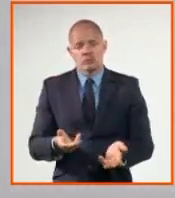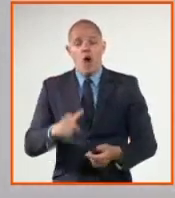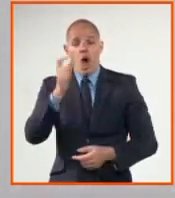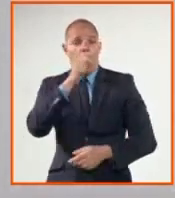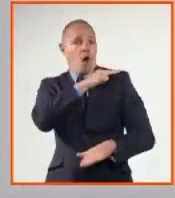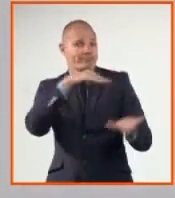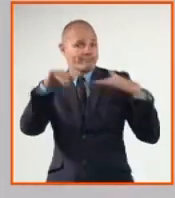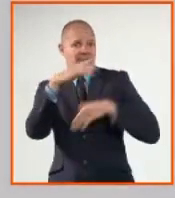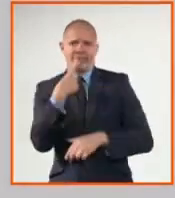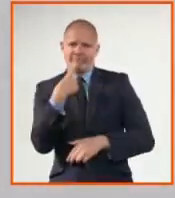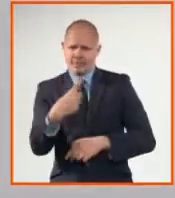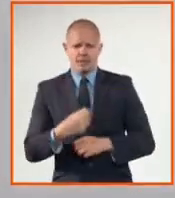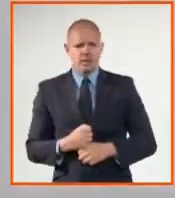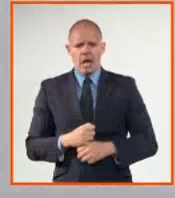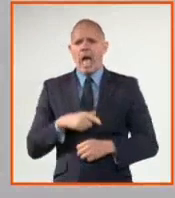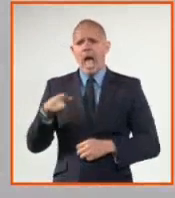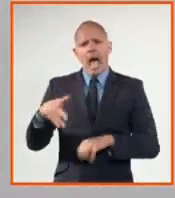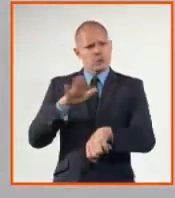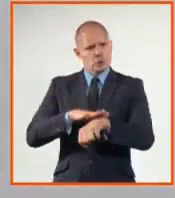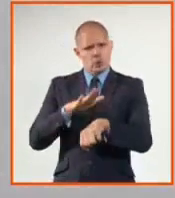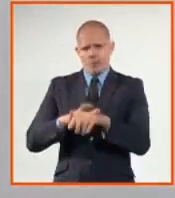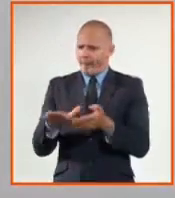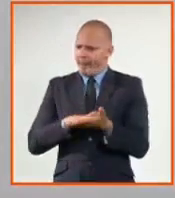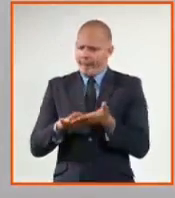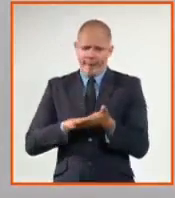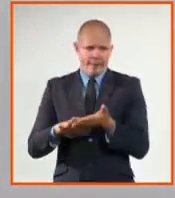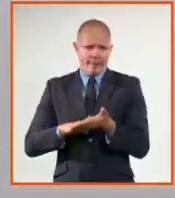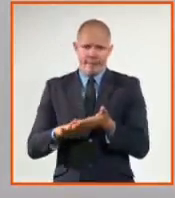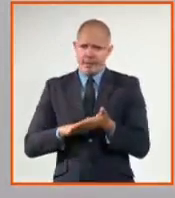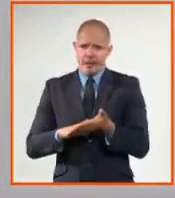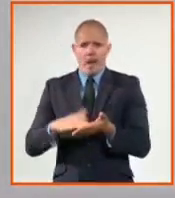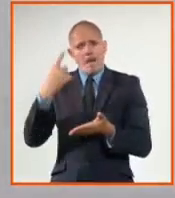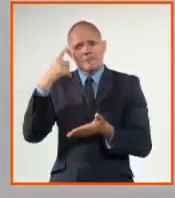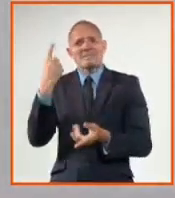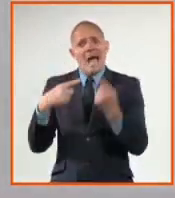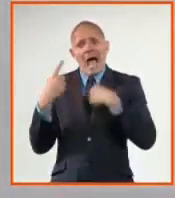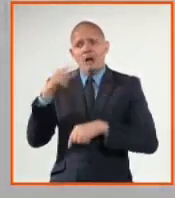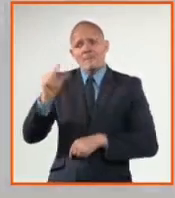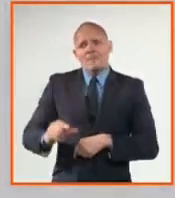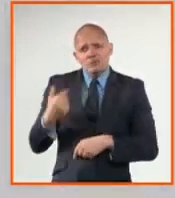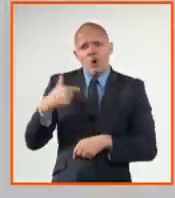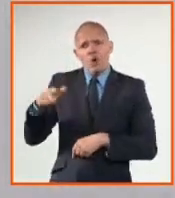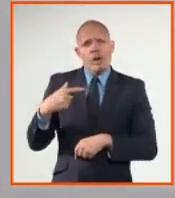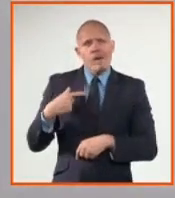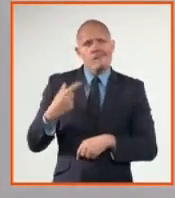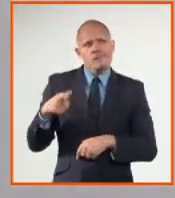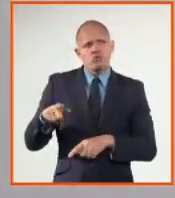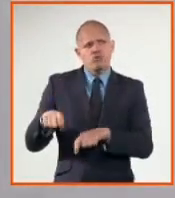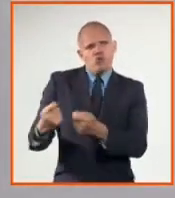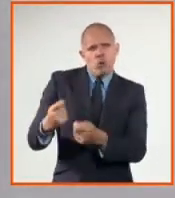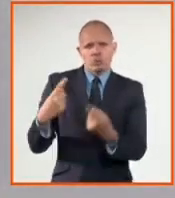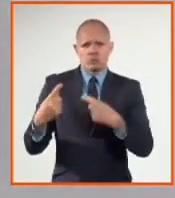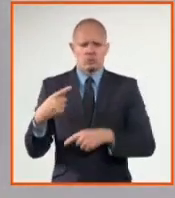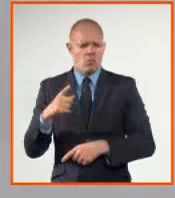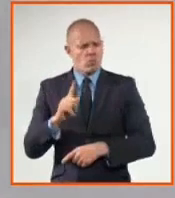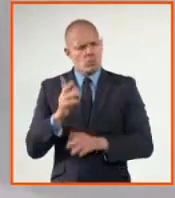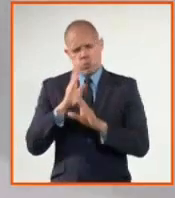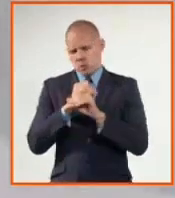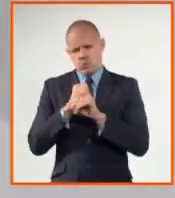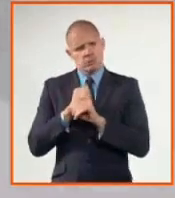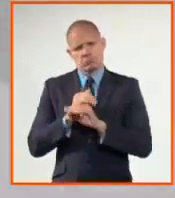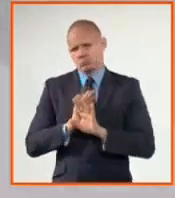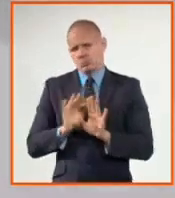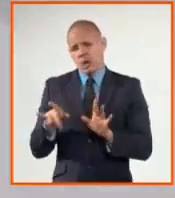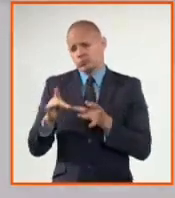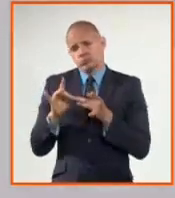ninguna negligencia ni ninguna intencionalidad en ninguno de los eventos que esto queda que ocurrir de hecho que como